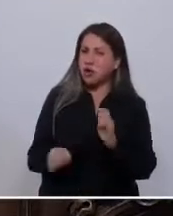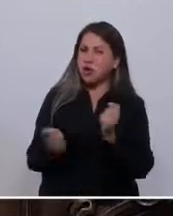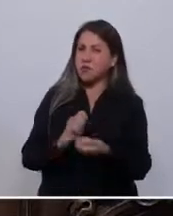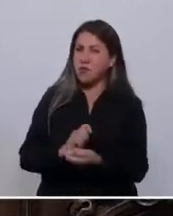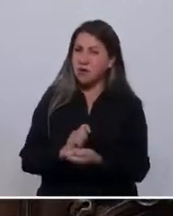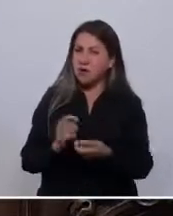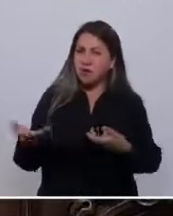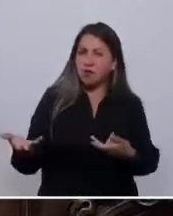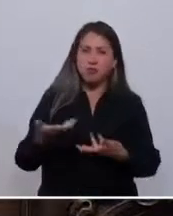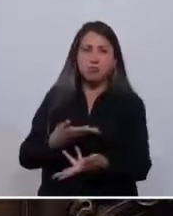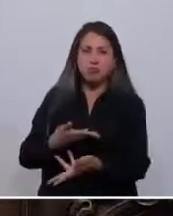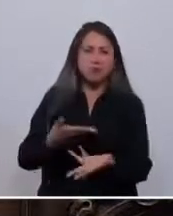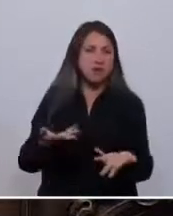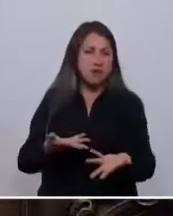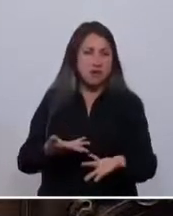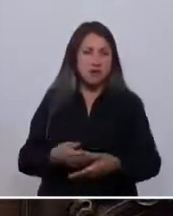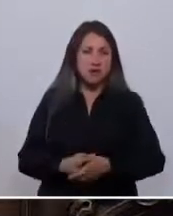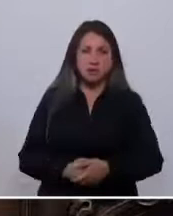nosotros?